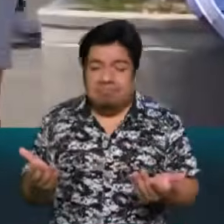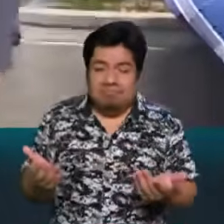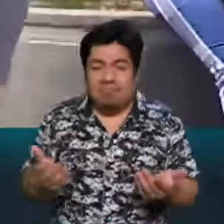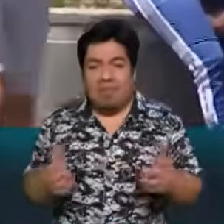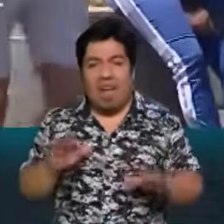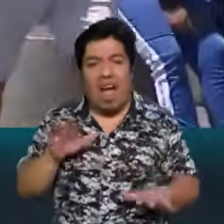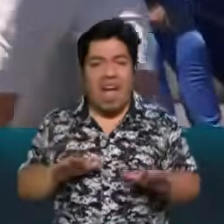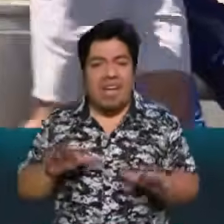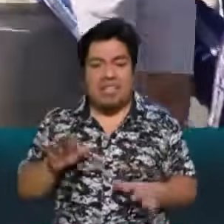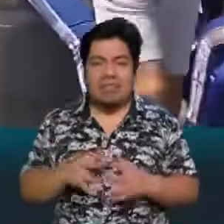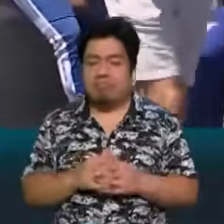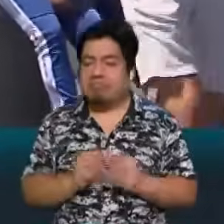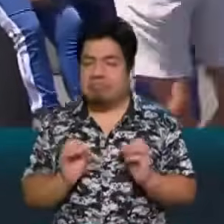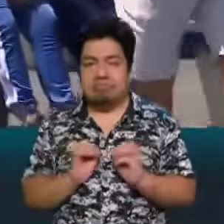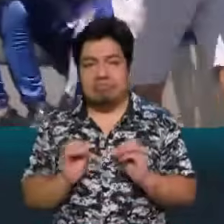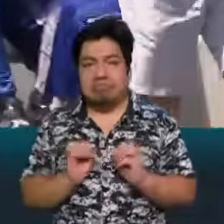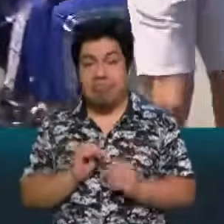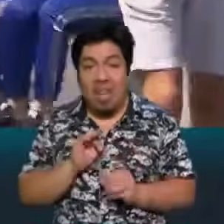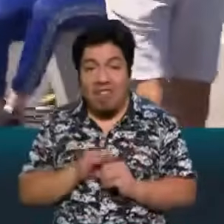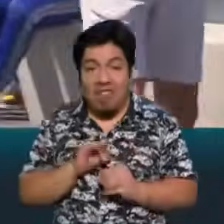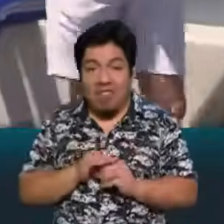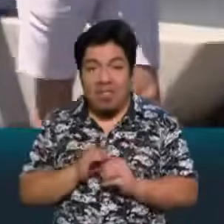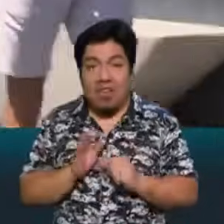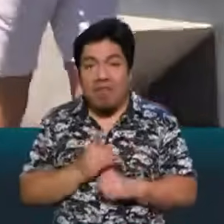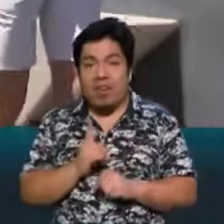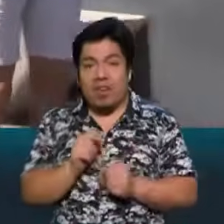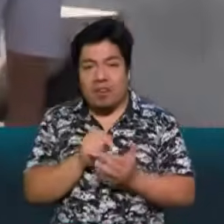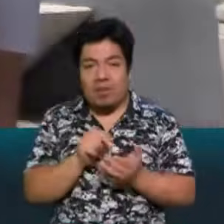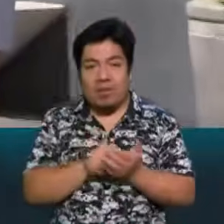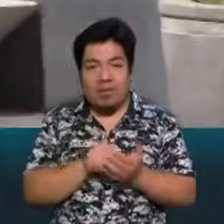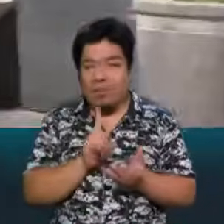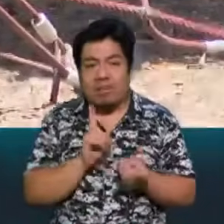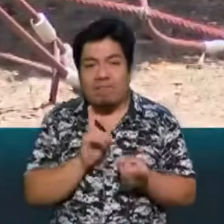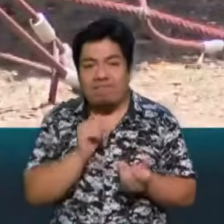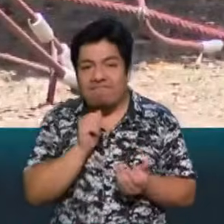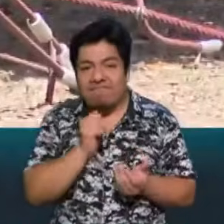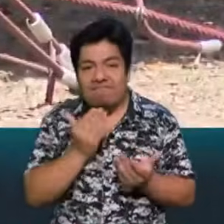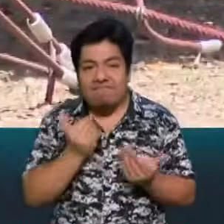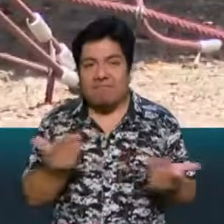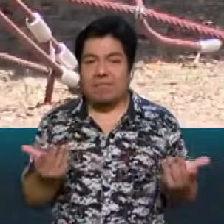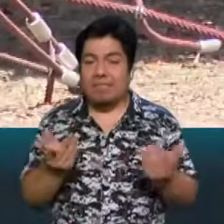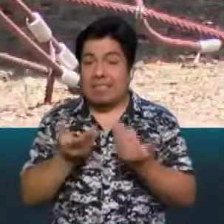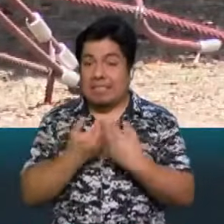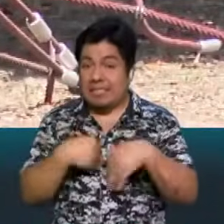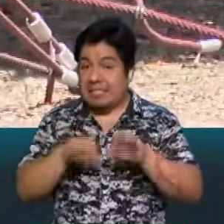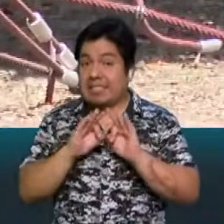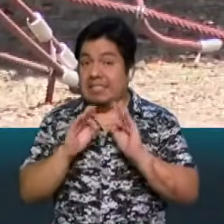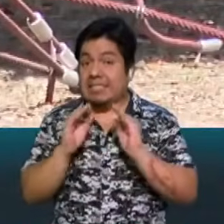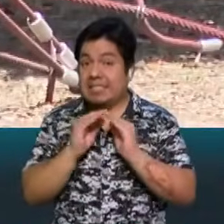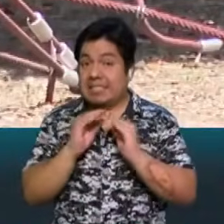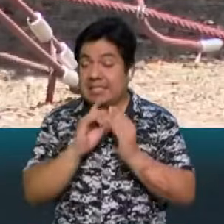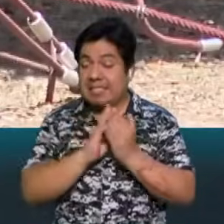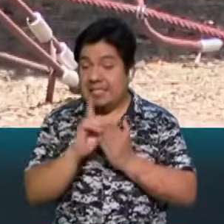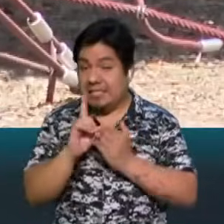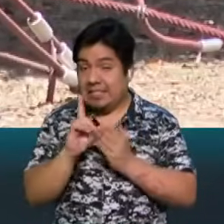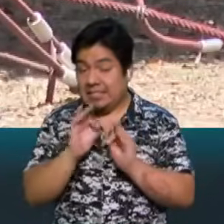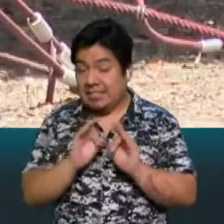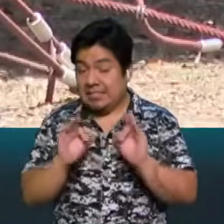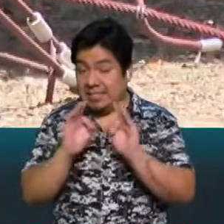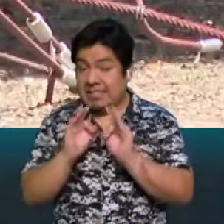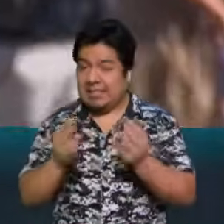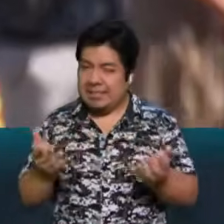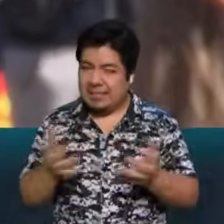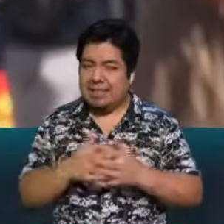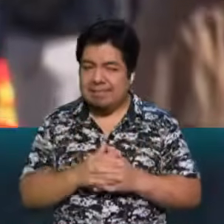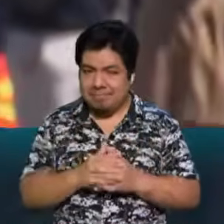ni siquiera puedes votar porque no tienes un domicilio. De ese tamaño es la importancia del derecho a la vivienda. Pues me parece